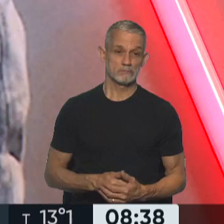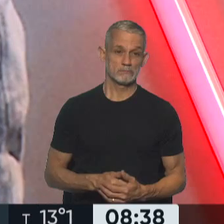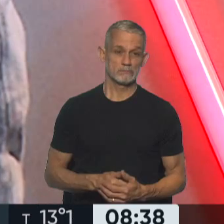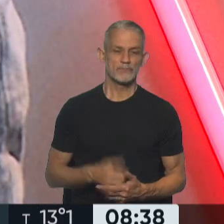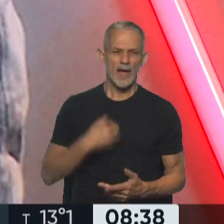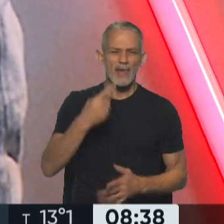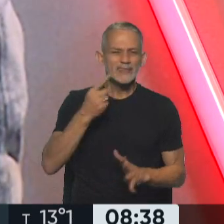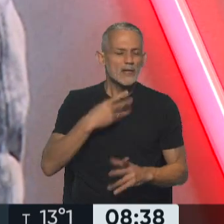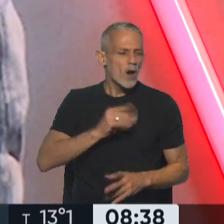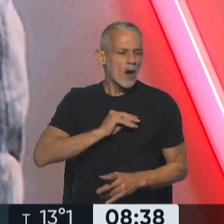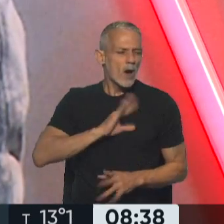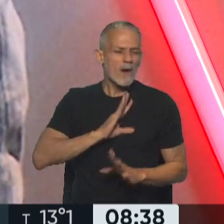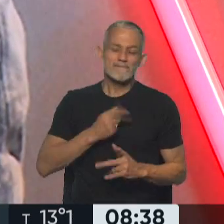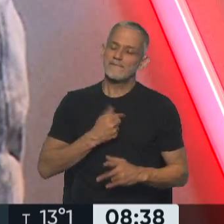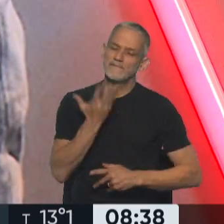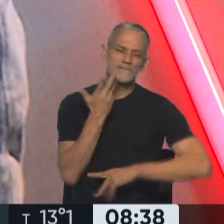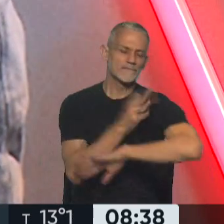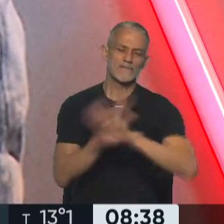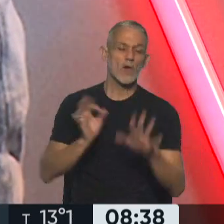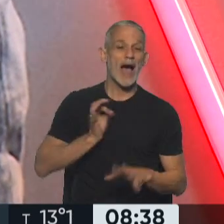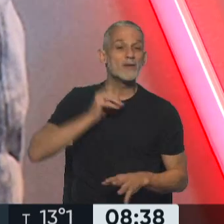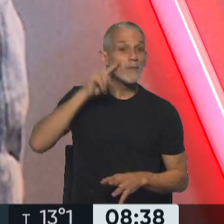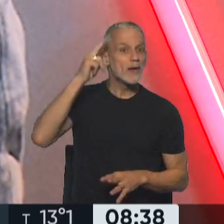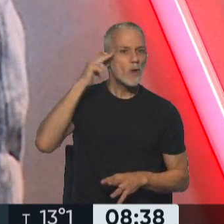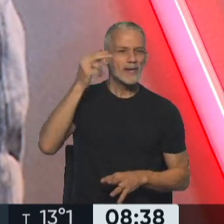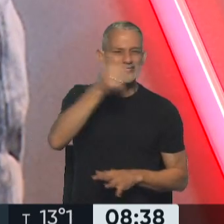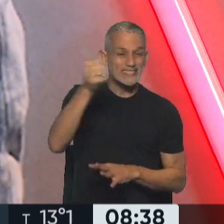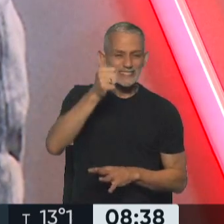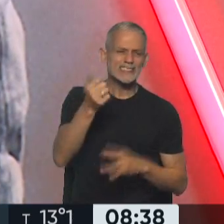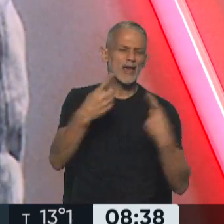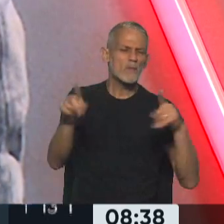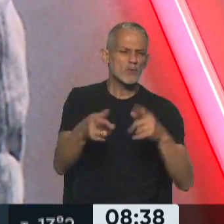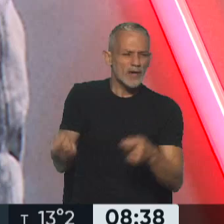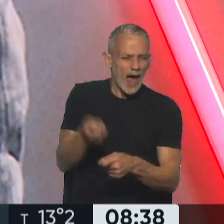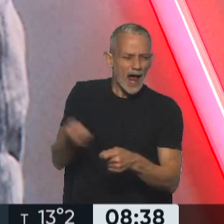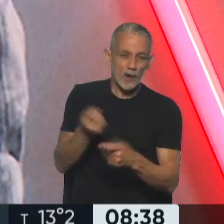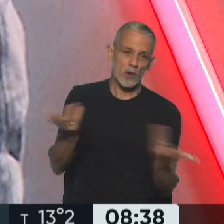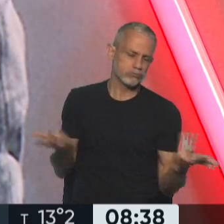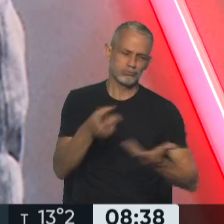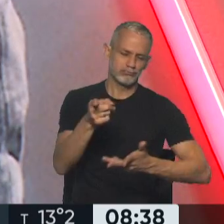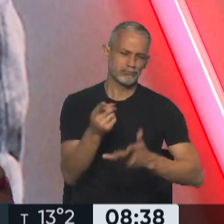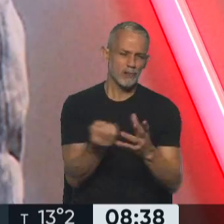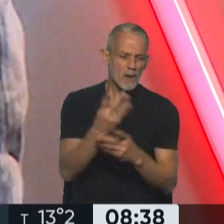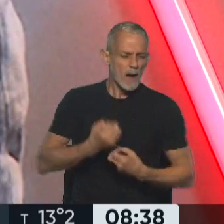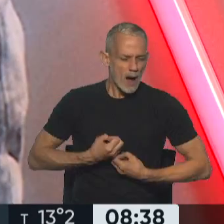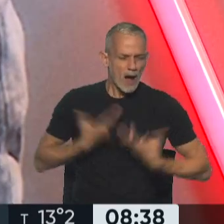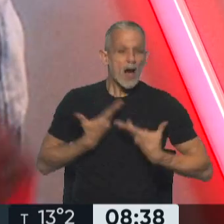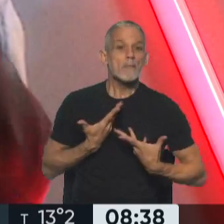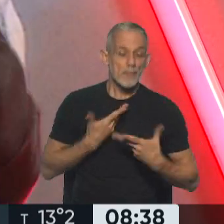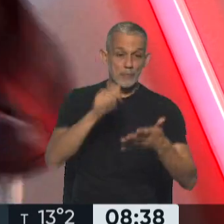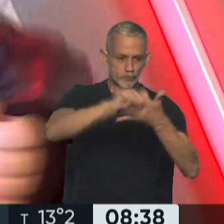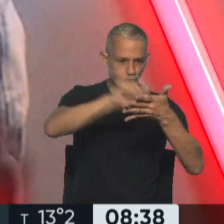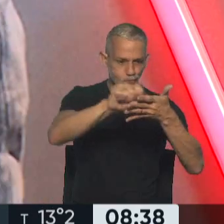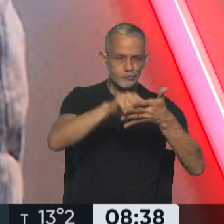Dice que desde que se enamoró del rock and roll en el 66 sabía que iba a ser su vida. De ahí salen la mayoría de la inspiración para sus letras,